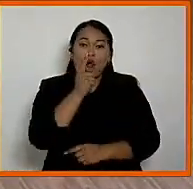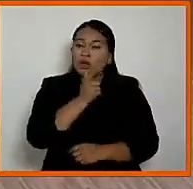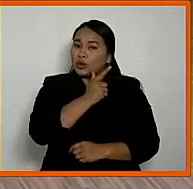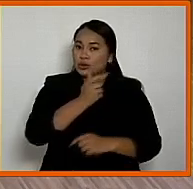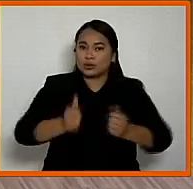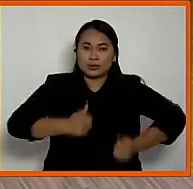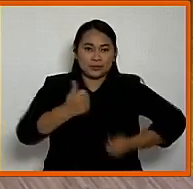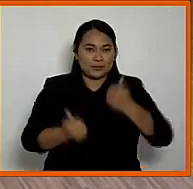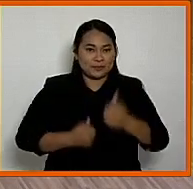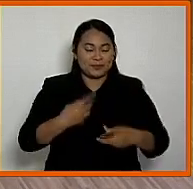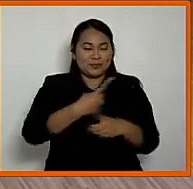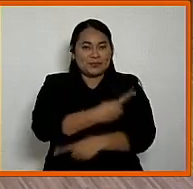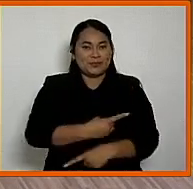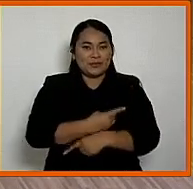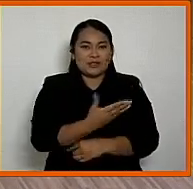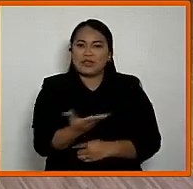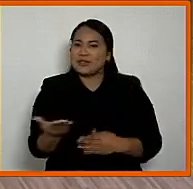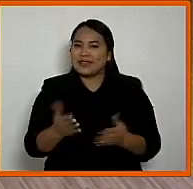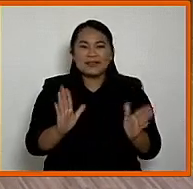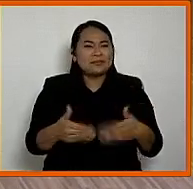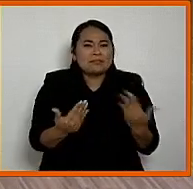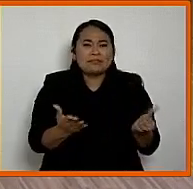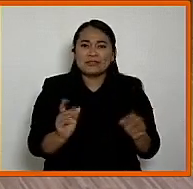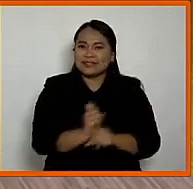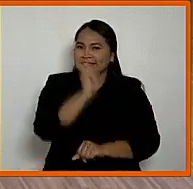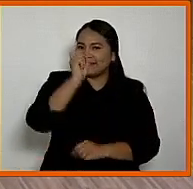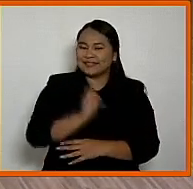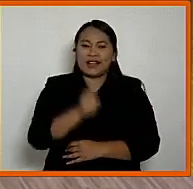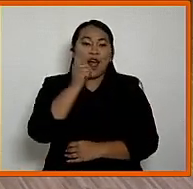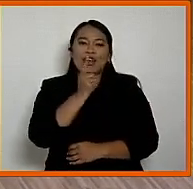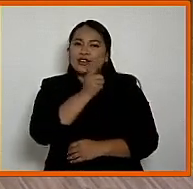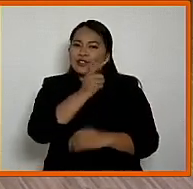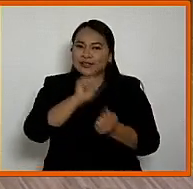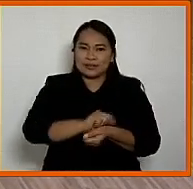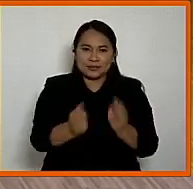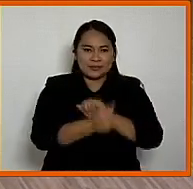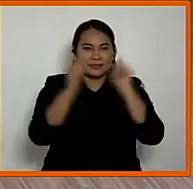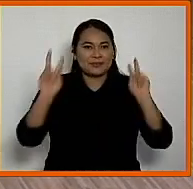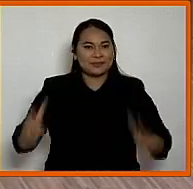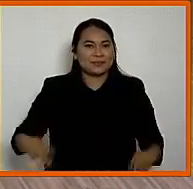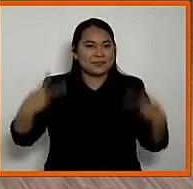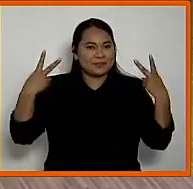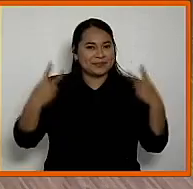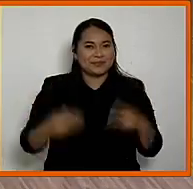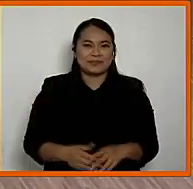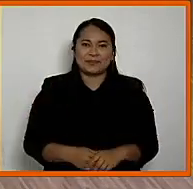es alegría y diversión. ¿Y vos cómo te la vas a ganar? Loto te cambia la vida.